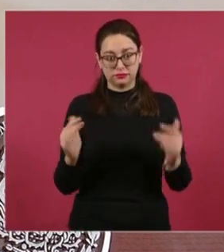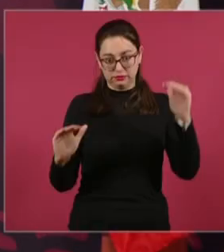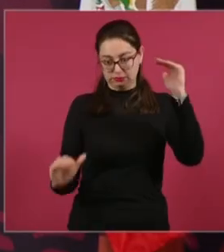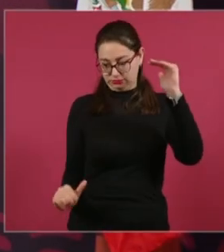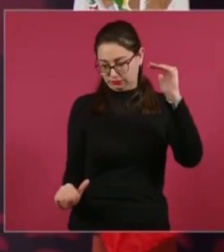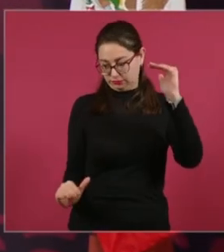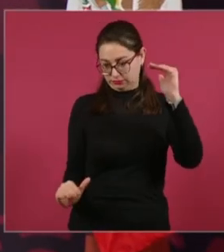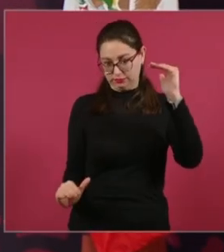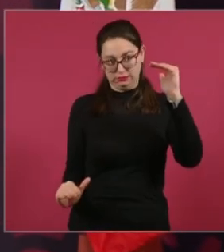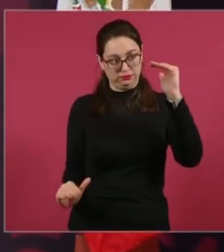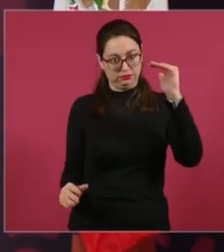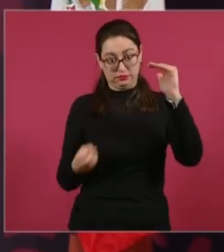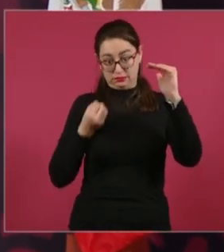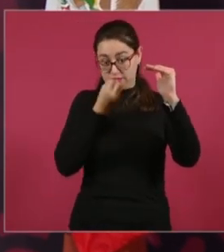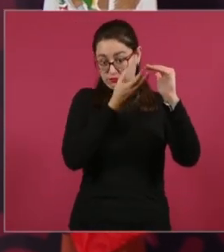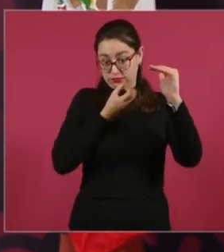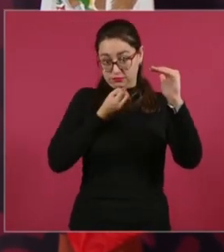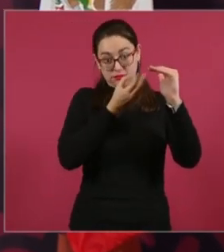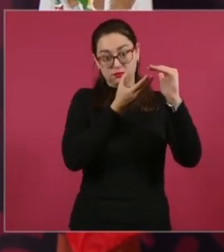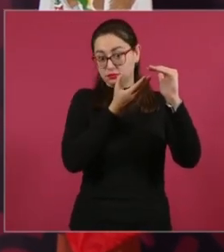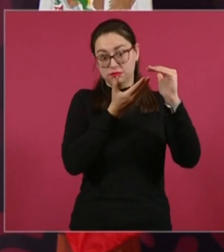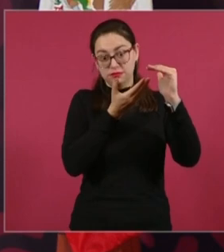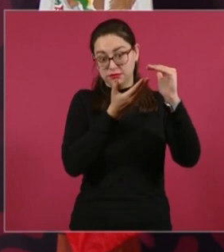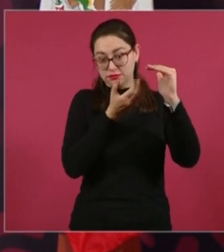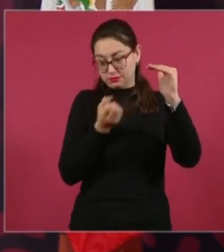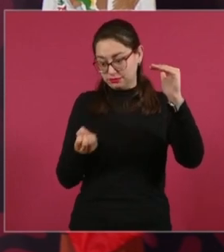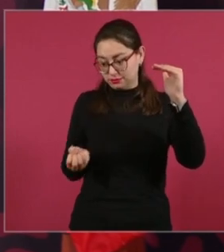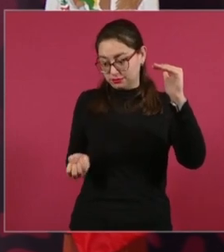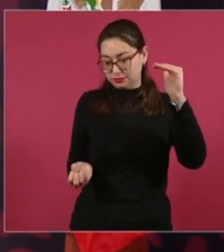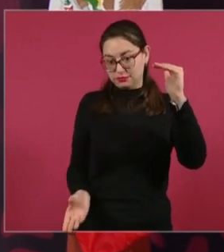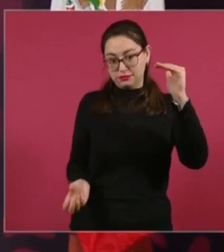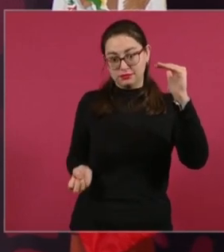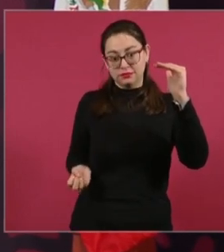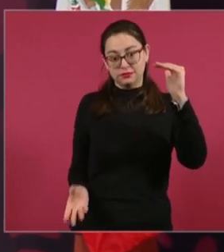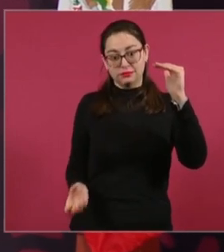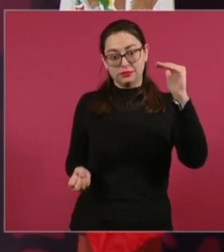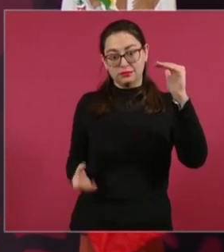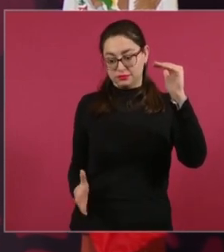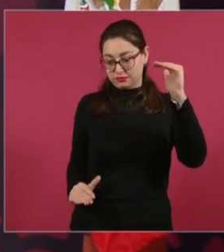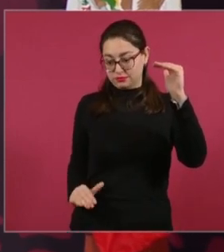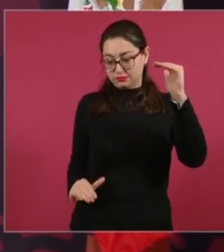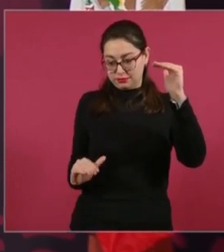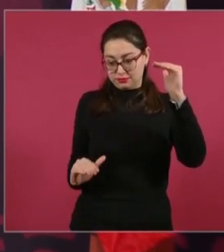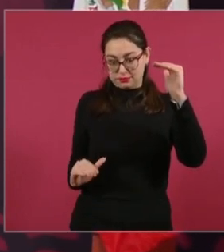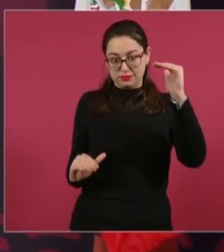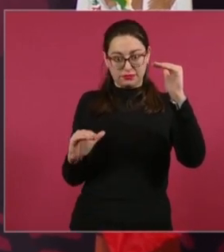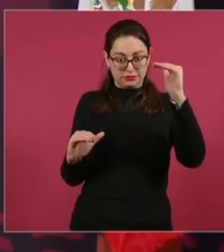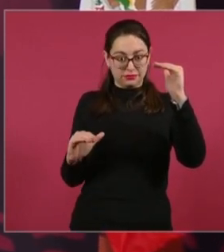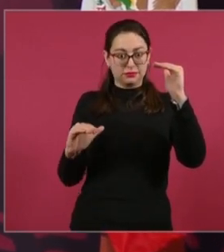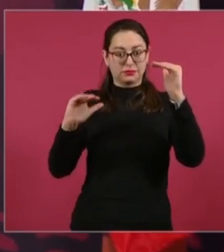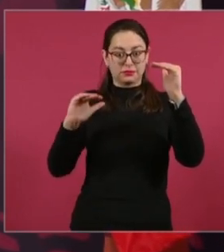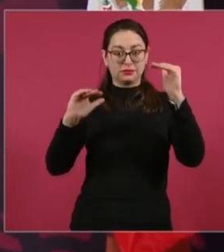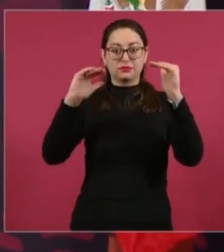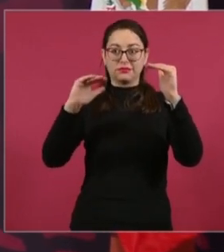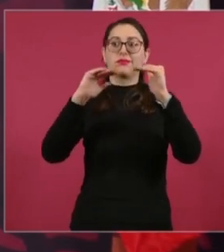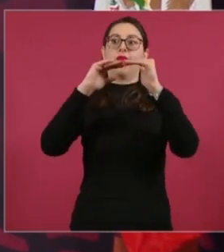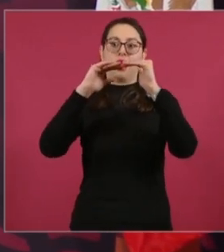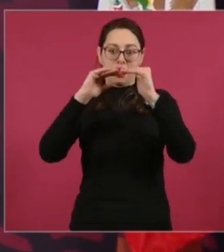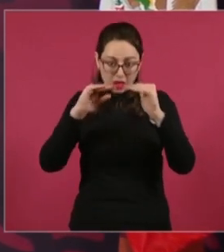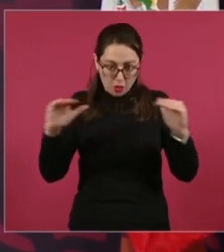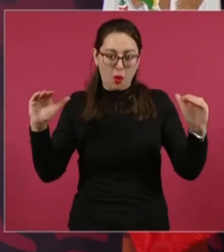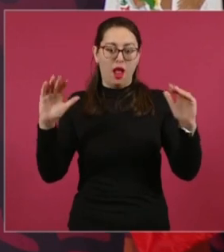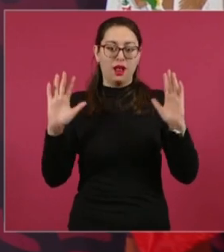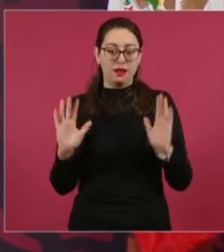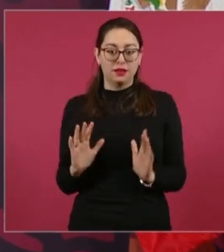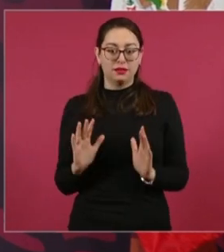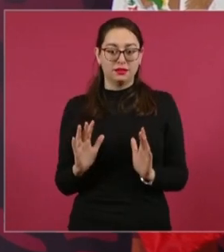porque no puede haber trato igual entre desiguales,